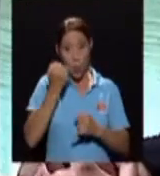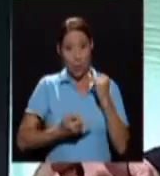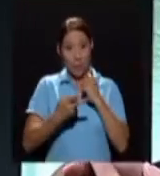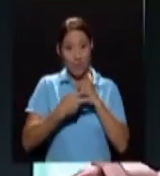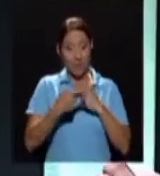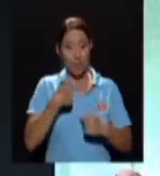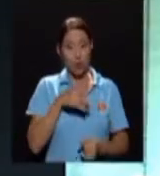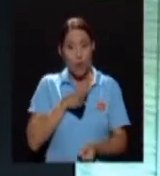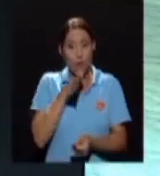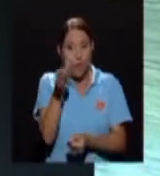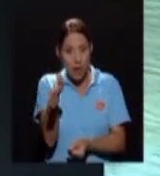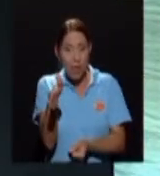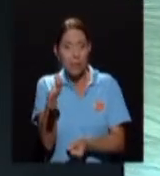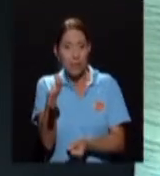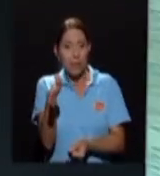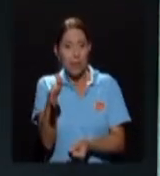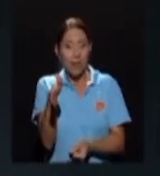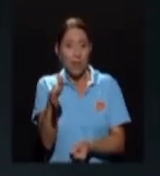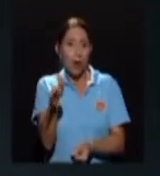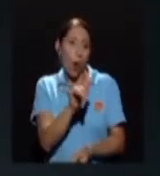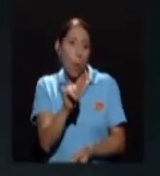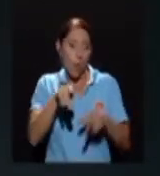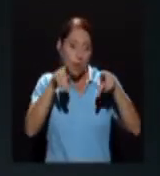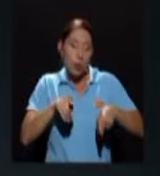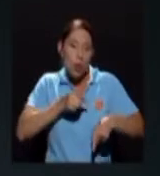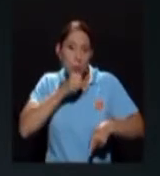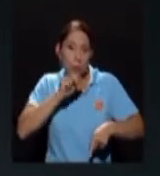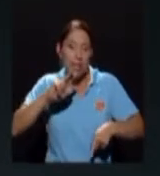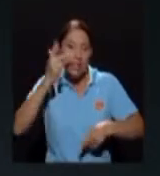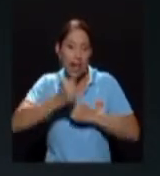fui como paciente de la tercera edad,